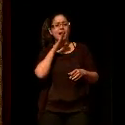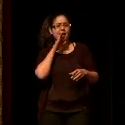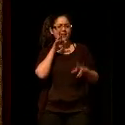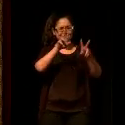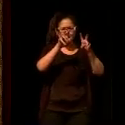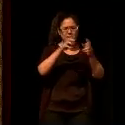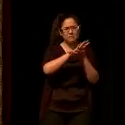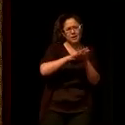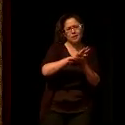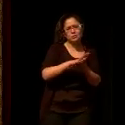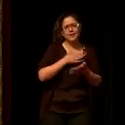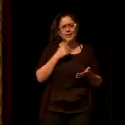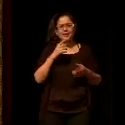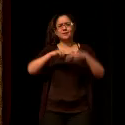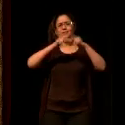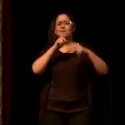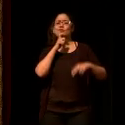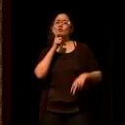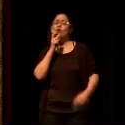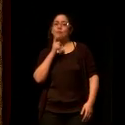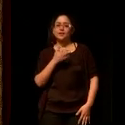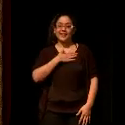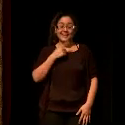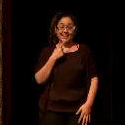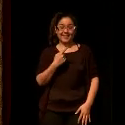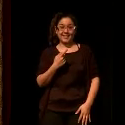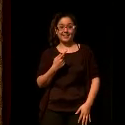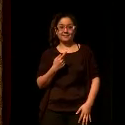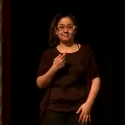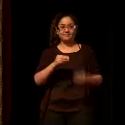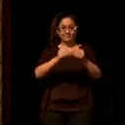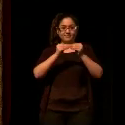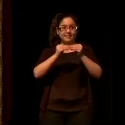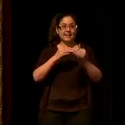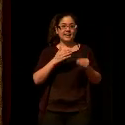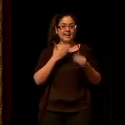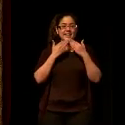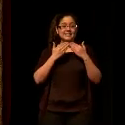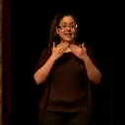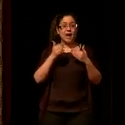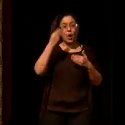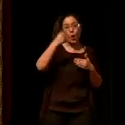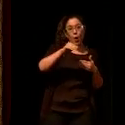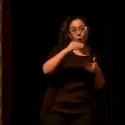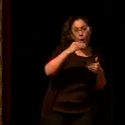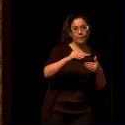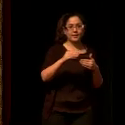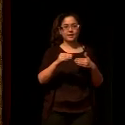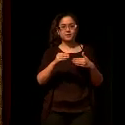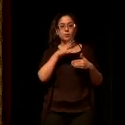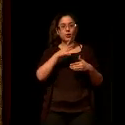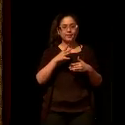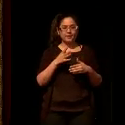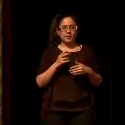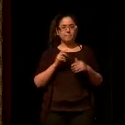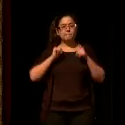construimos alrededor de toda esta dedo este imaginario de los jóvenes con espacios de exploración de de